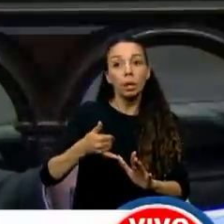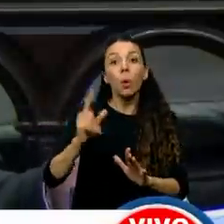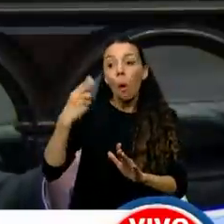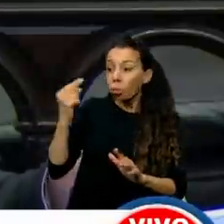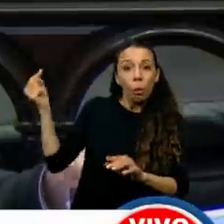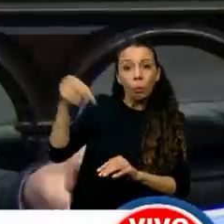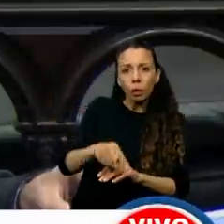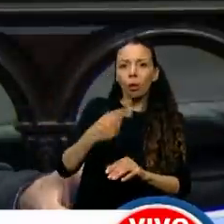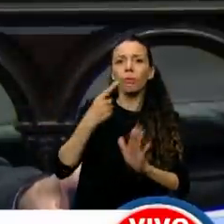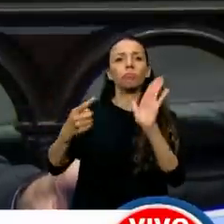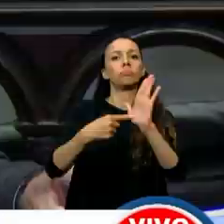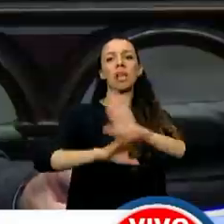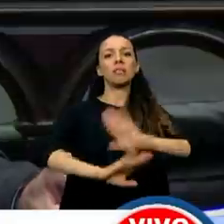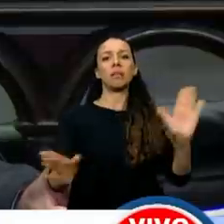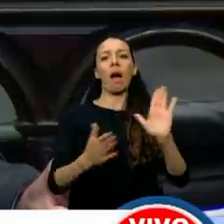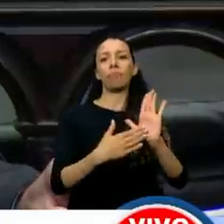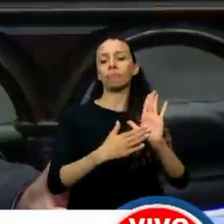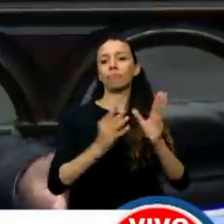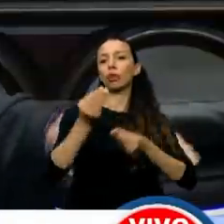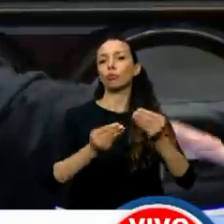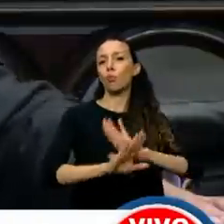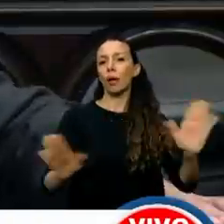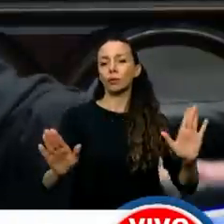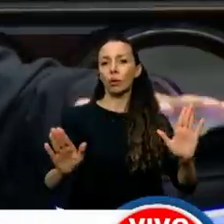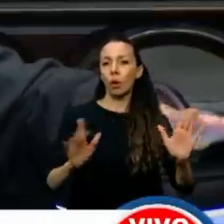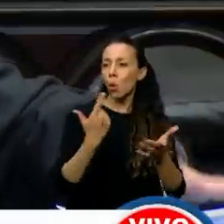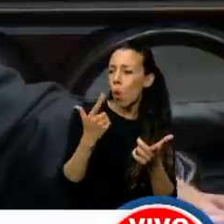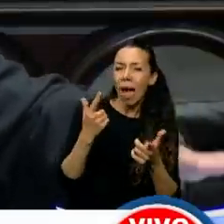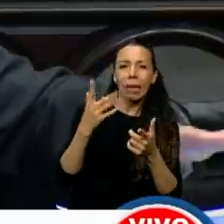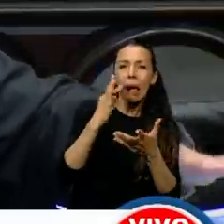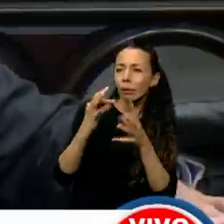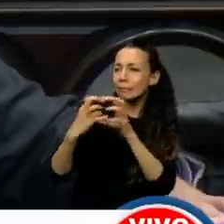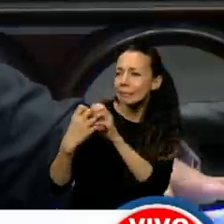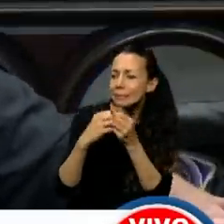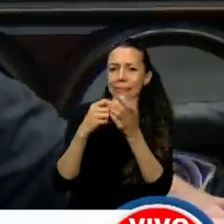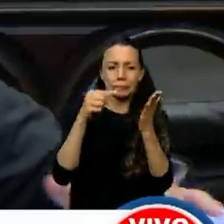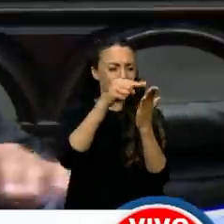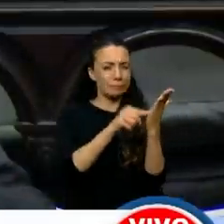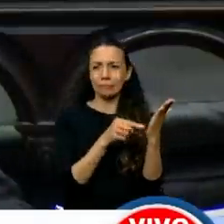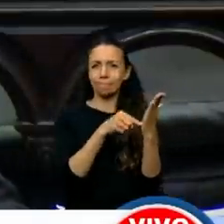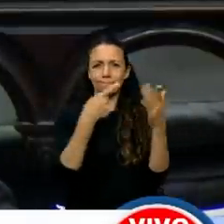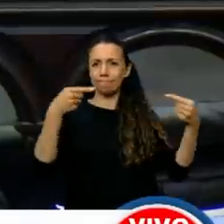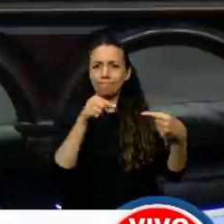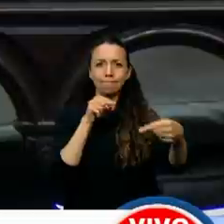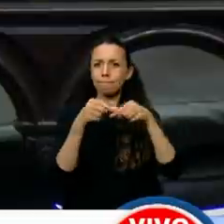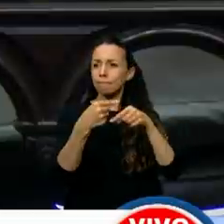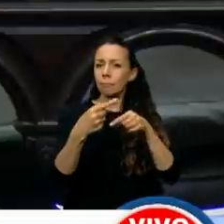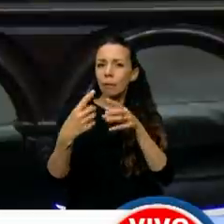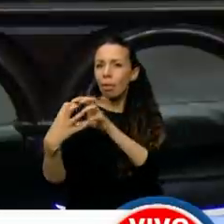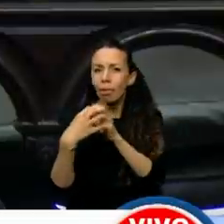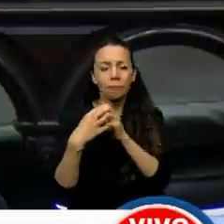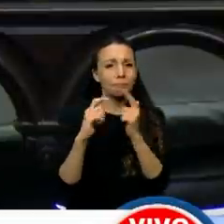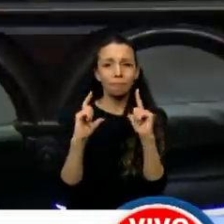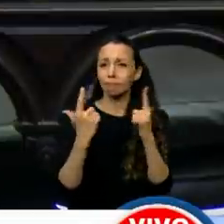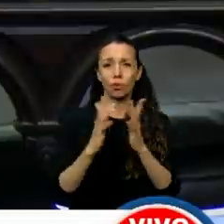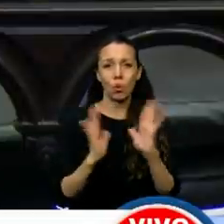presupuesto no había ninguna predisposición a resolver las inconsistencias planteadas en el proyecto ni tampoco a